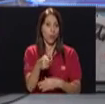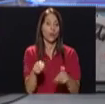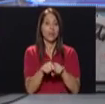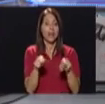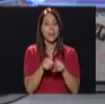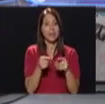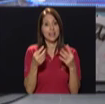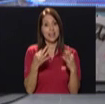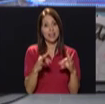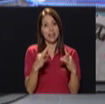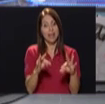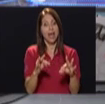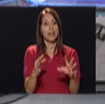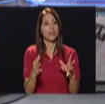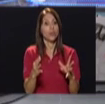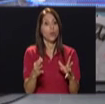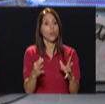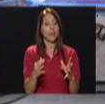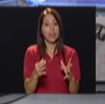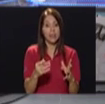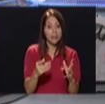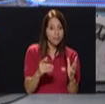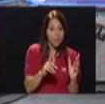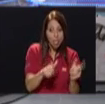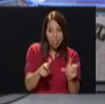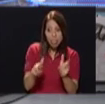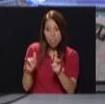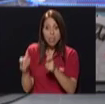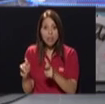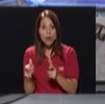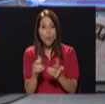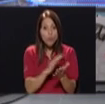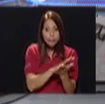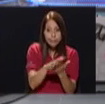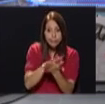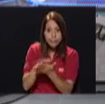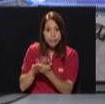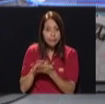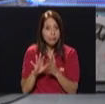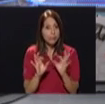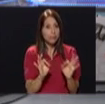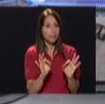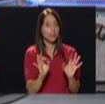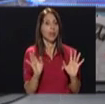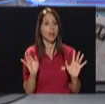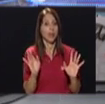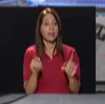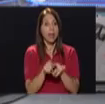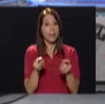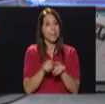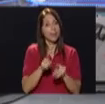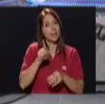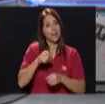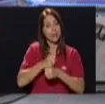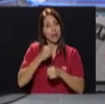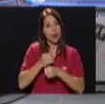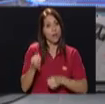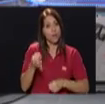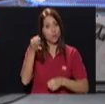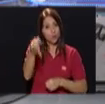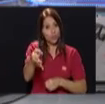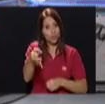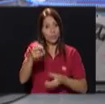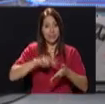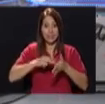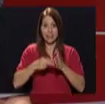está ayudando un poco, también se está tratando de manejar los desechos, también es algo que hay que trabajarlo a futuro, ahí